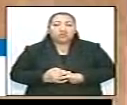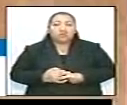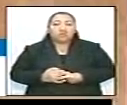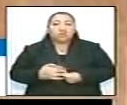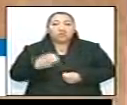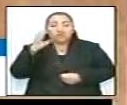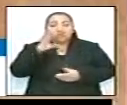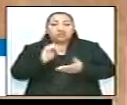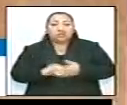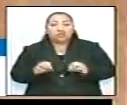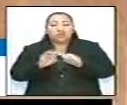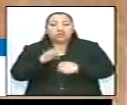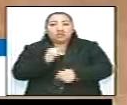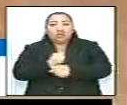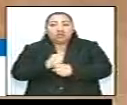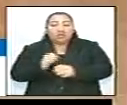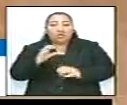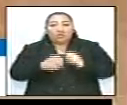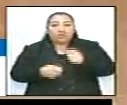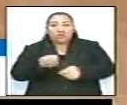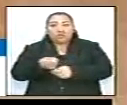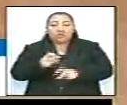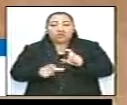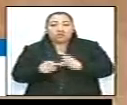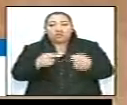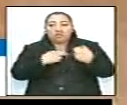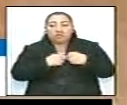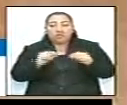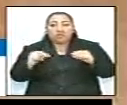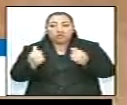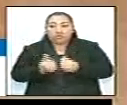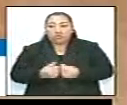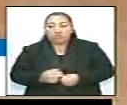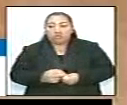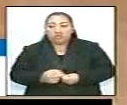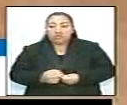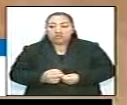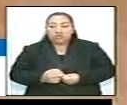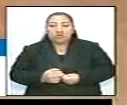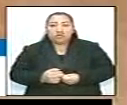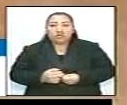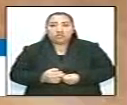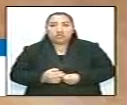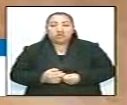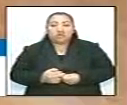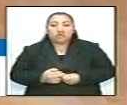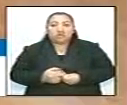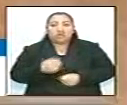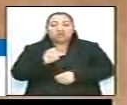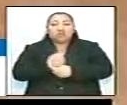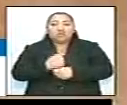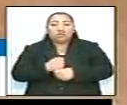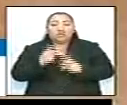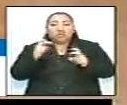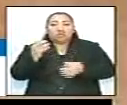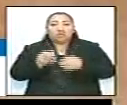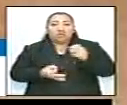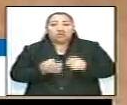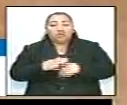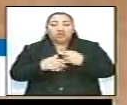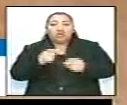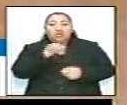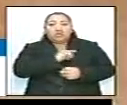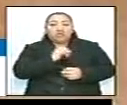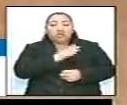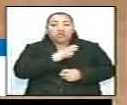óptimas cooperación de las representantes de los sectores, sociedad civil y operadores del sistema de justicia de los